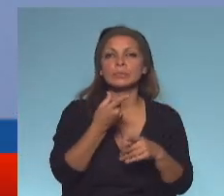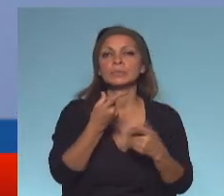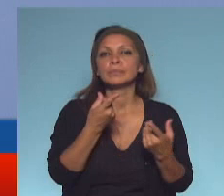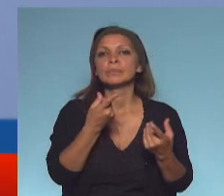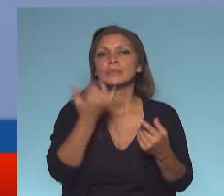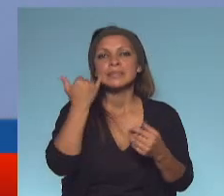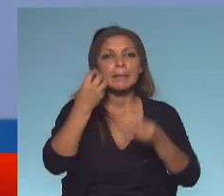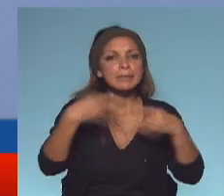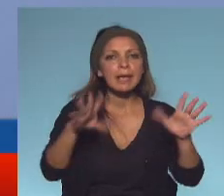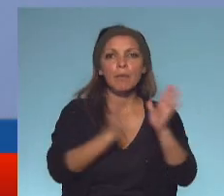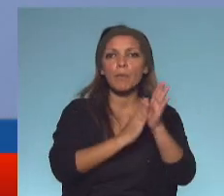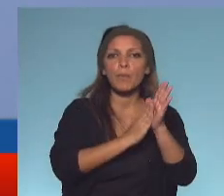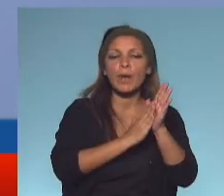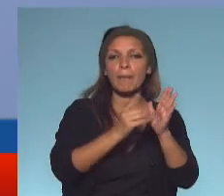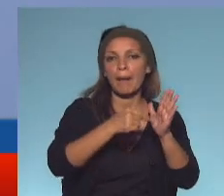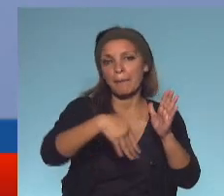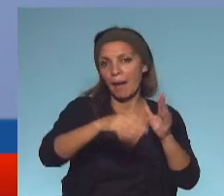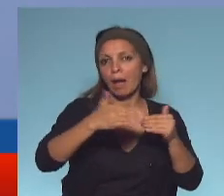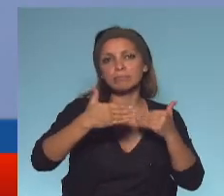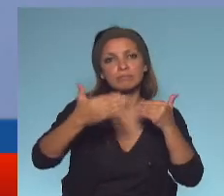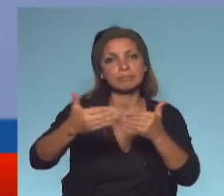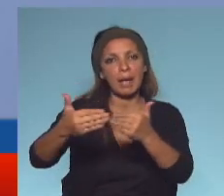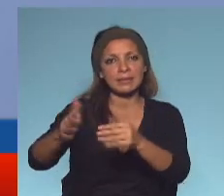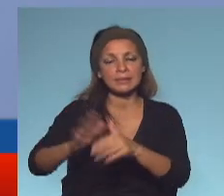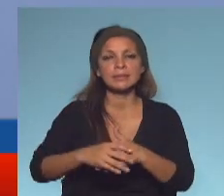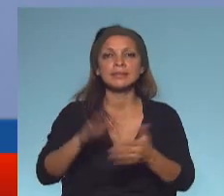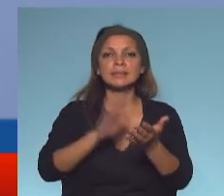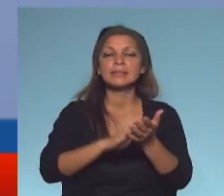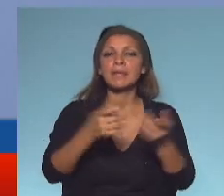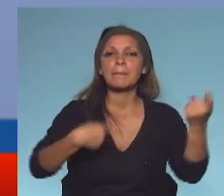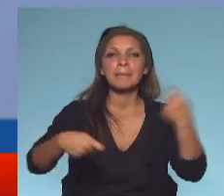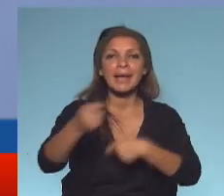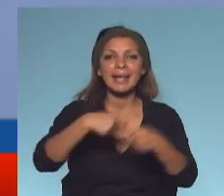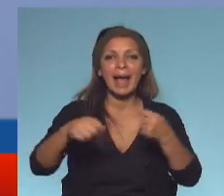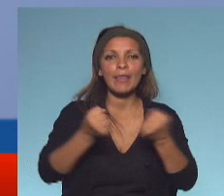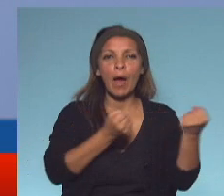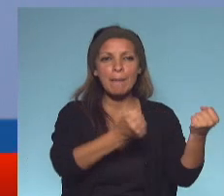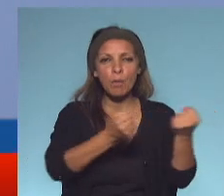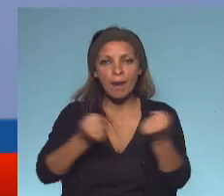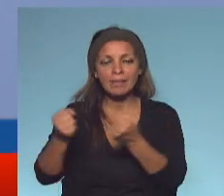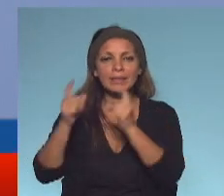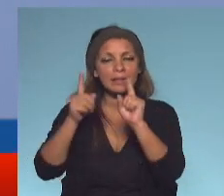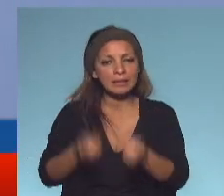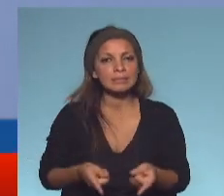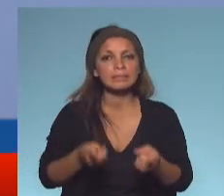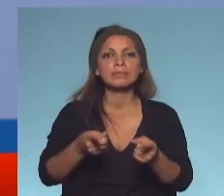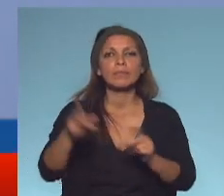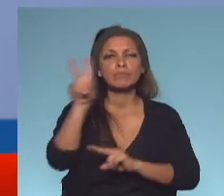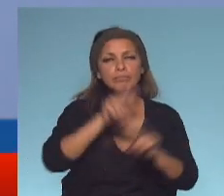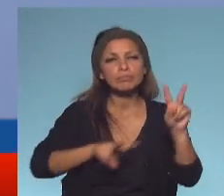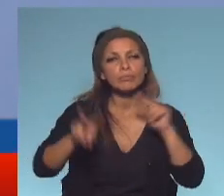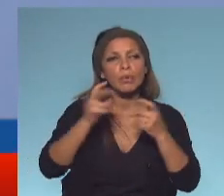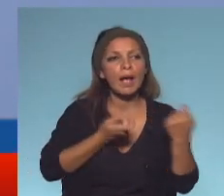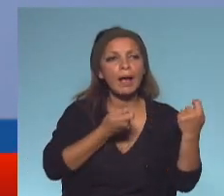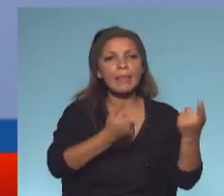la prueba piloto que se va a extender del mercado federal ambulante, que busca justamente ofrecer